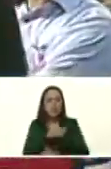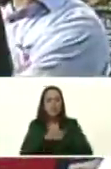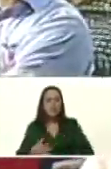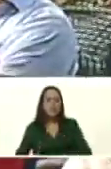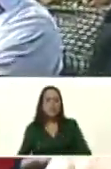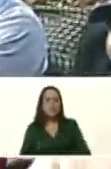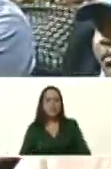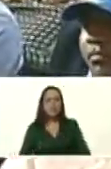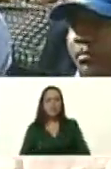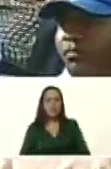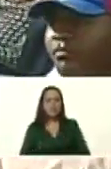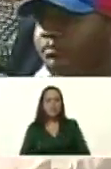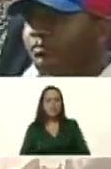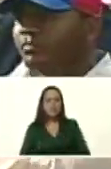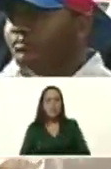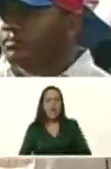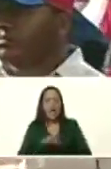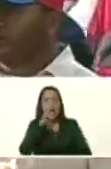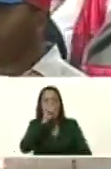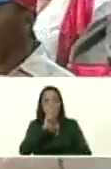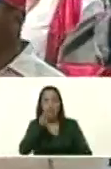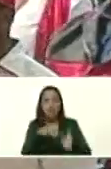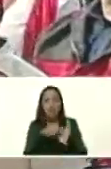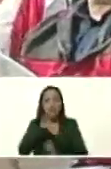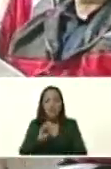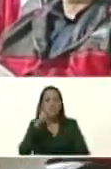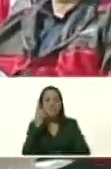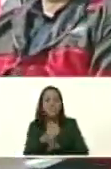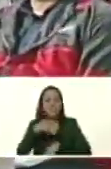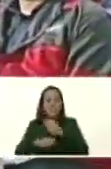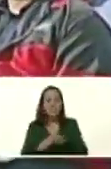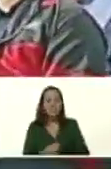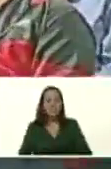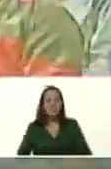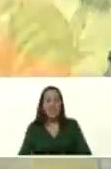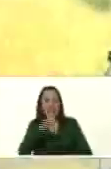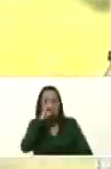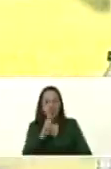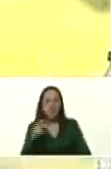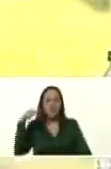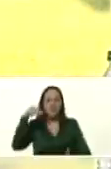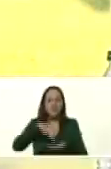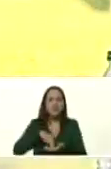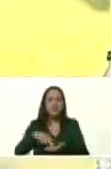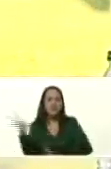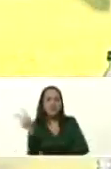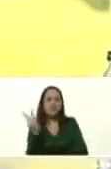Cilia. El 2020 tiene que ser el año en que Venezuela se ponga de pie,